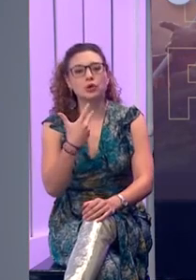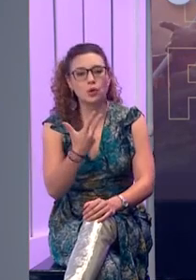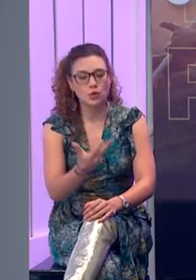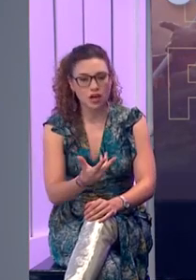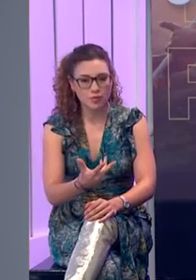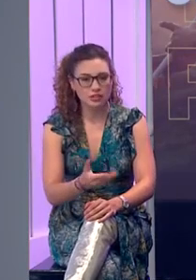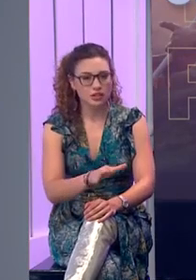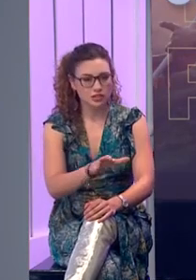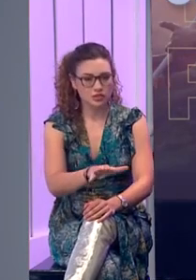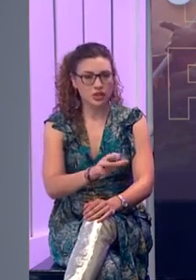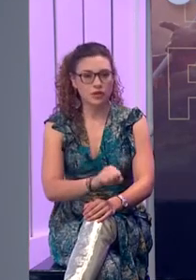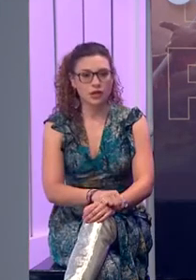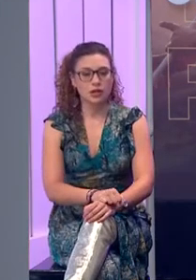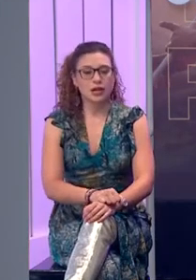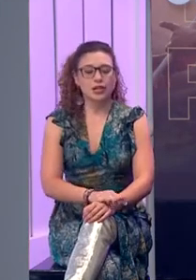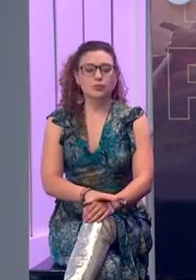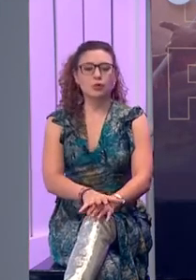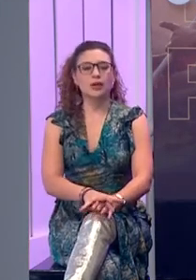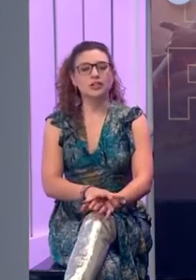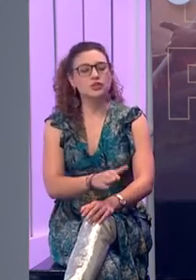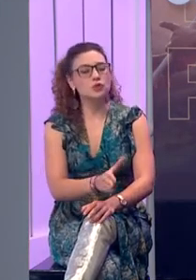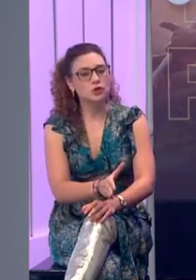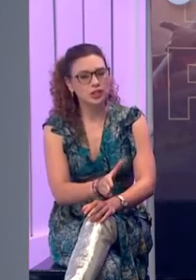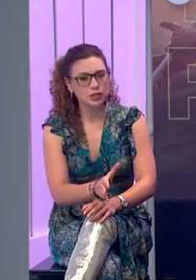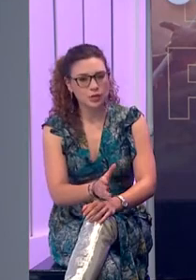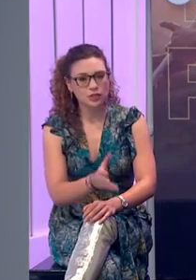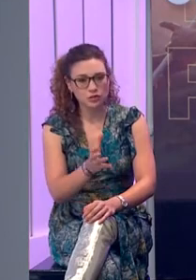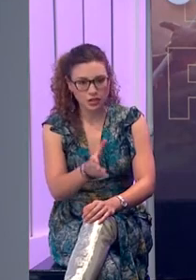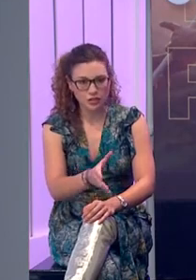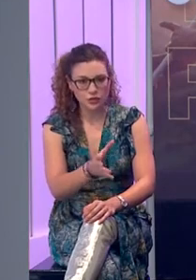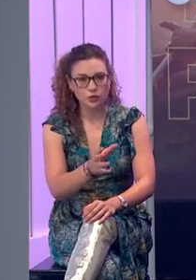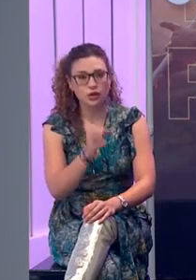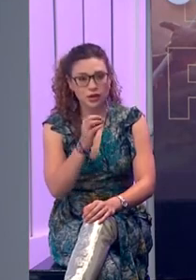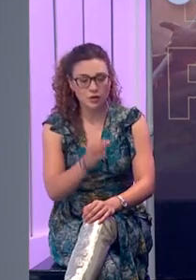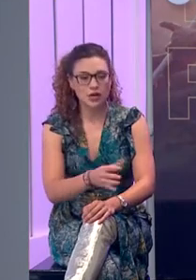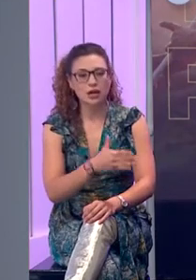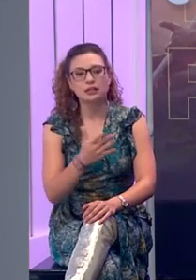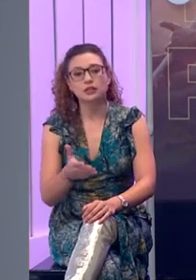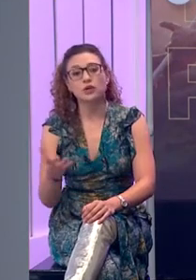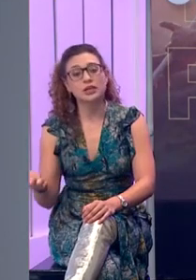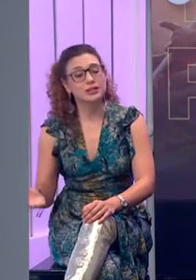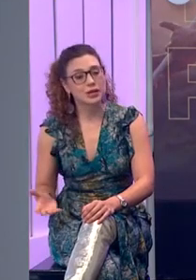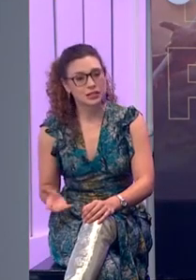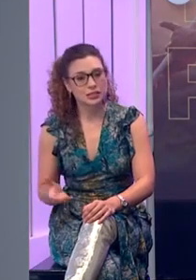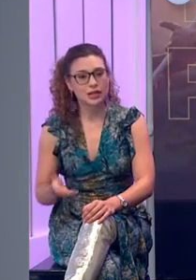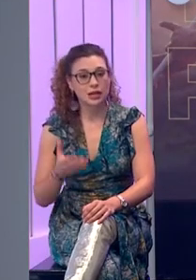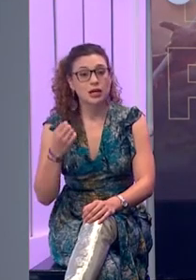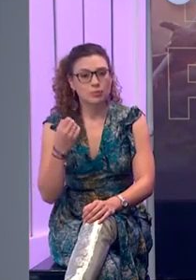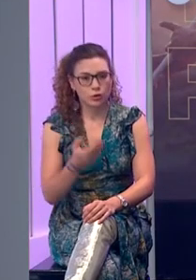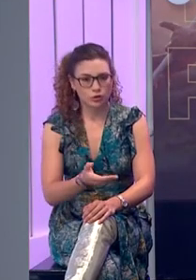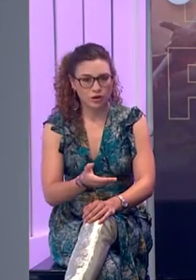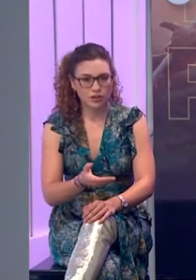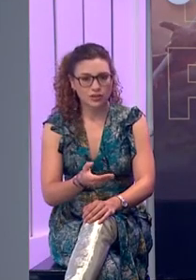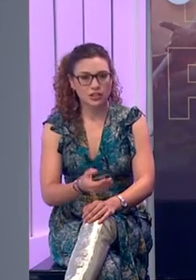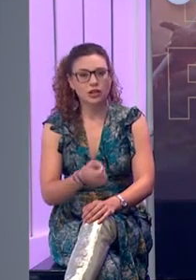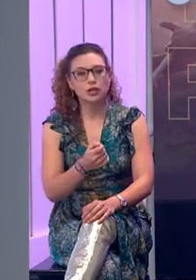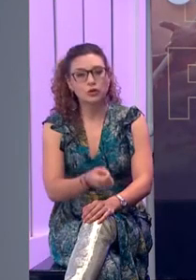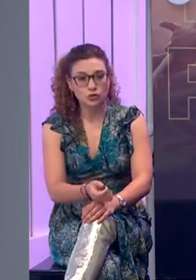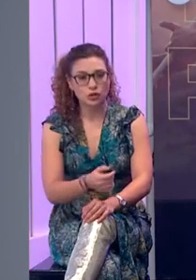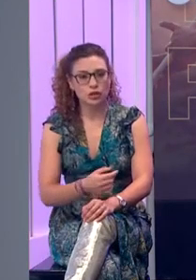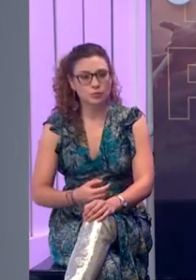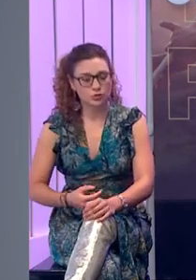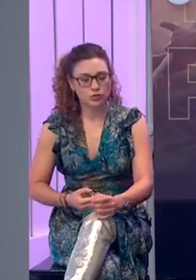portada, puso una demanda diciendo que la habían hecho pública sin su consentimiento y que esto cabía dentro de las demandas de pornografía